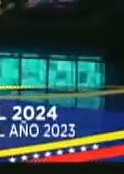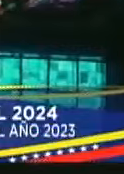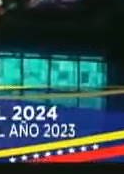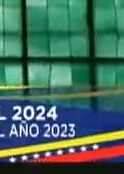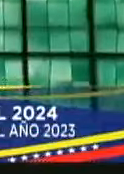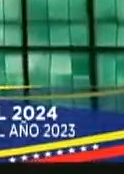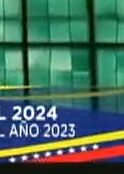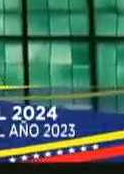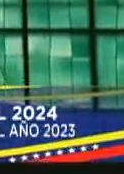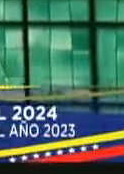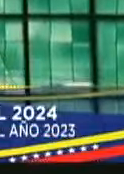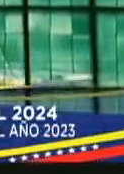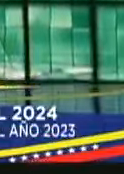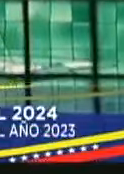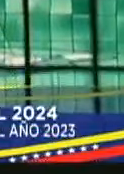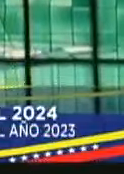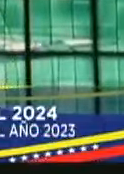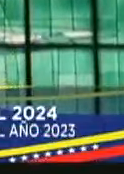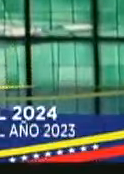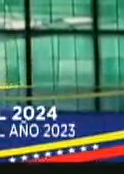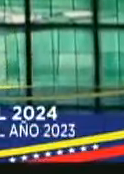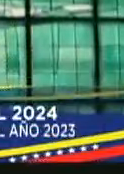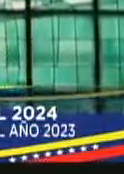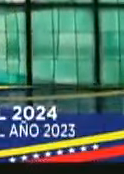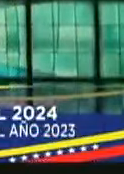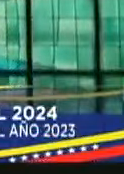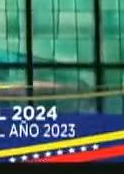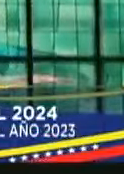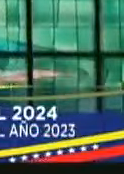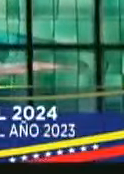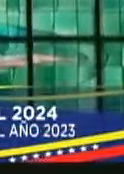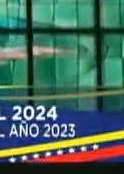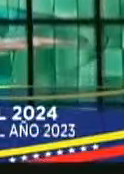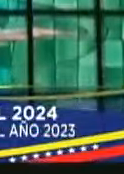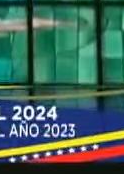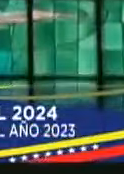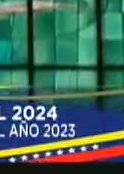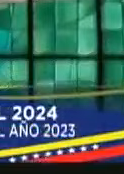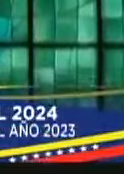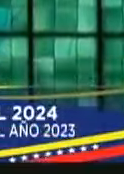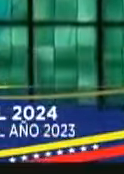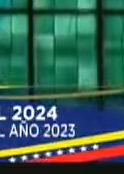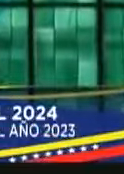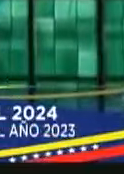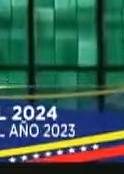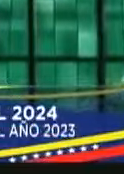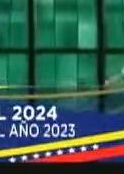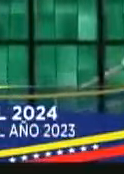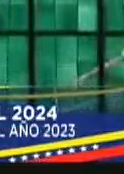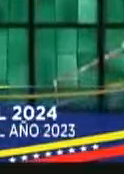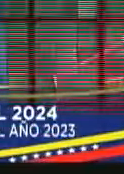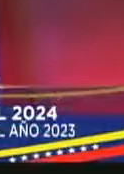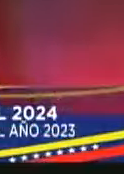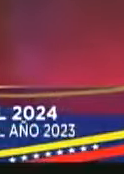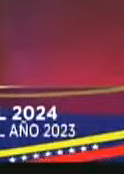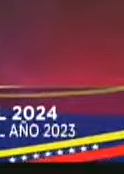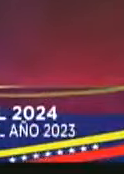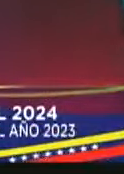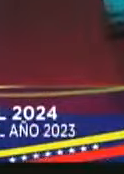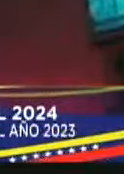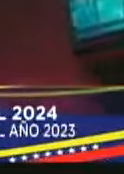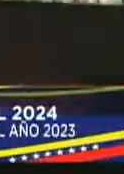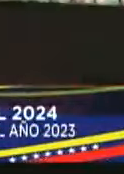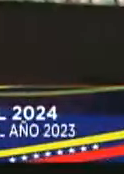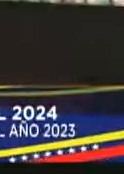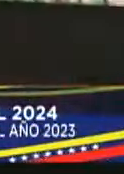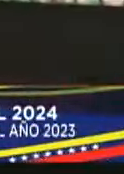Una nueva directiva se instala, o se había instalado en días recientes en nuestro país. Recordemos que fue el pasado 17 de